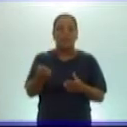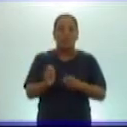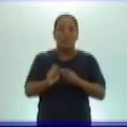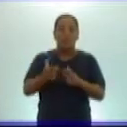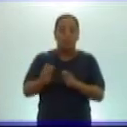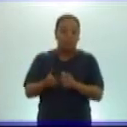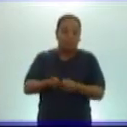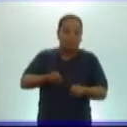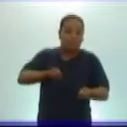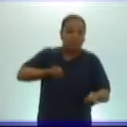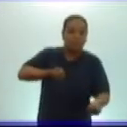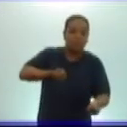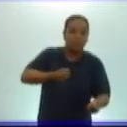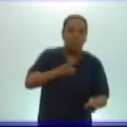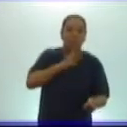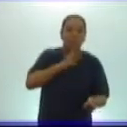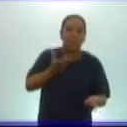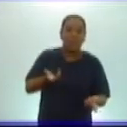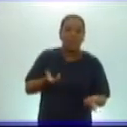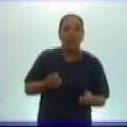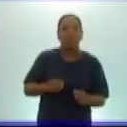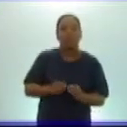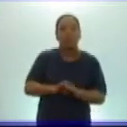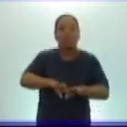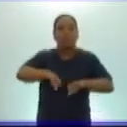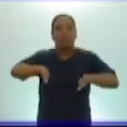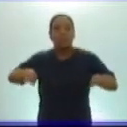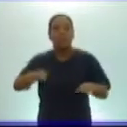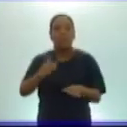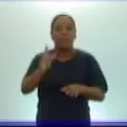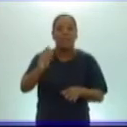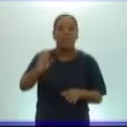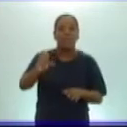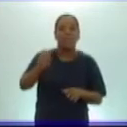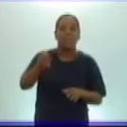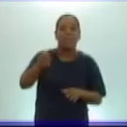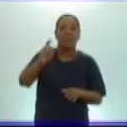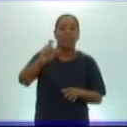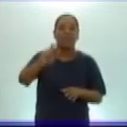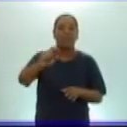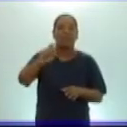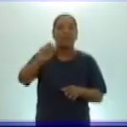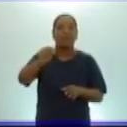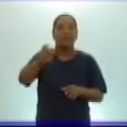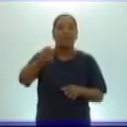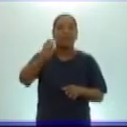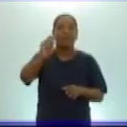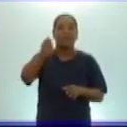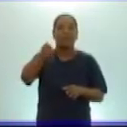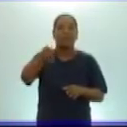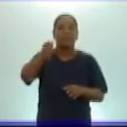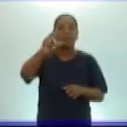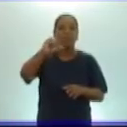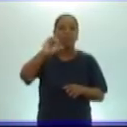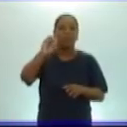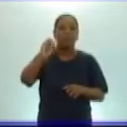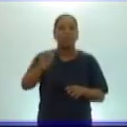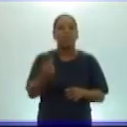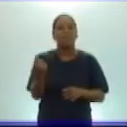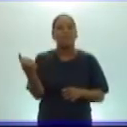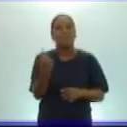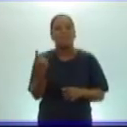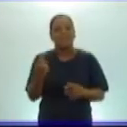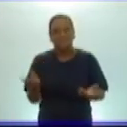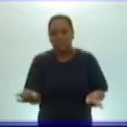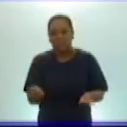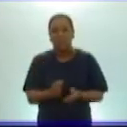una decantación simple. Recuerden que la decantación simple consiste precisamente en trasvasar el